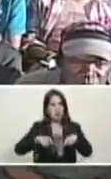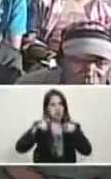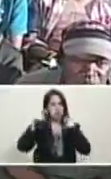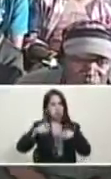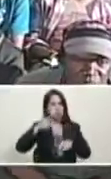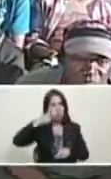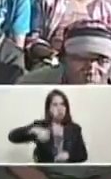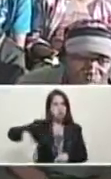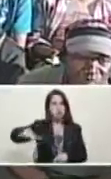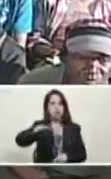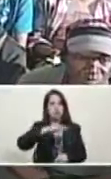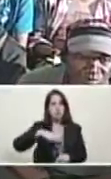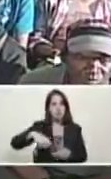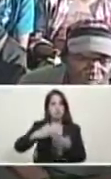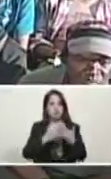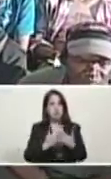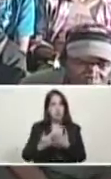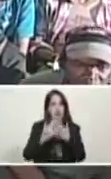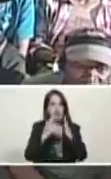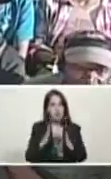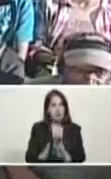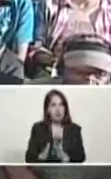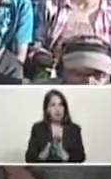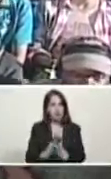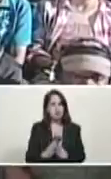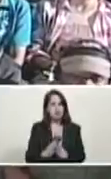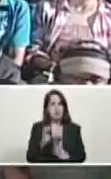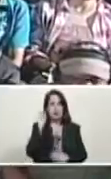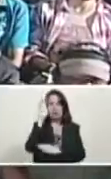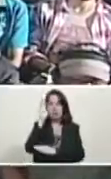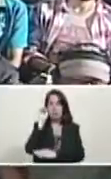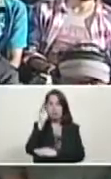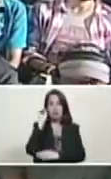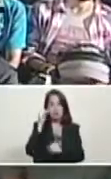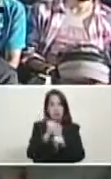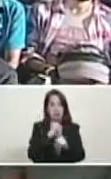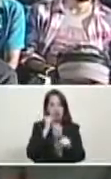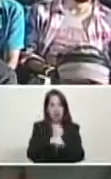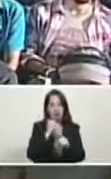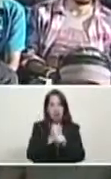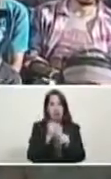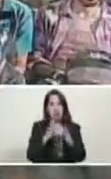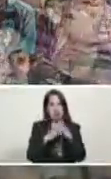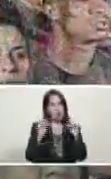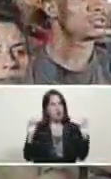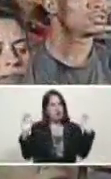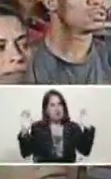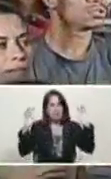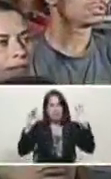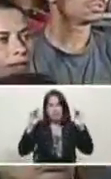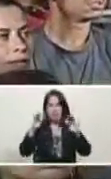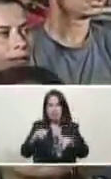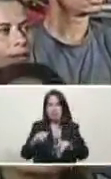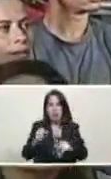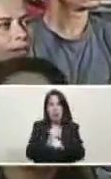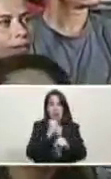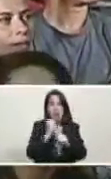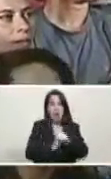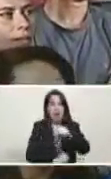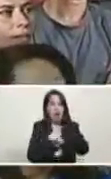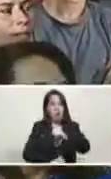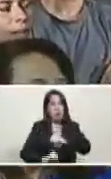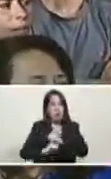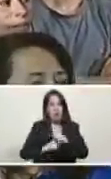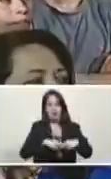urbanas estudiantes sindicalistas todos venimos acá a apoyar y ofrecer nuestro corazón